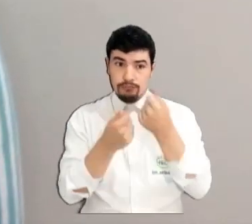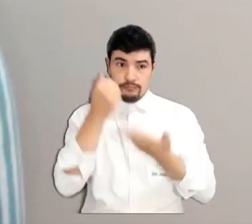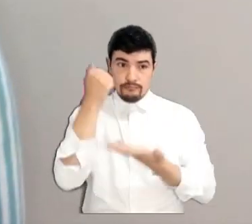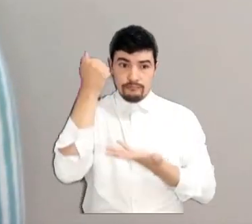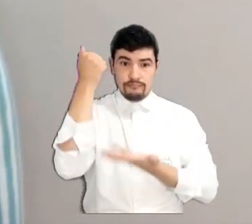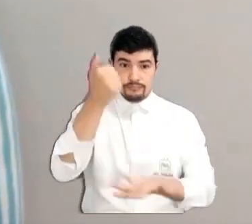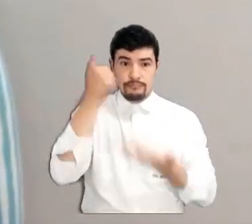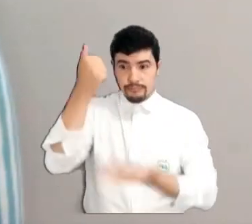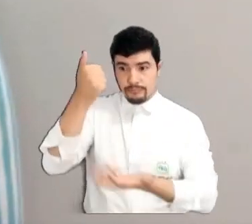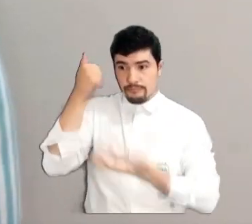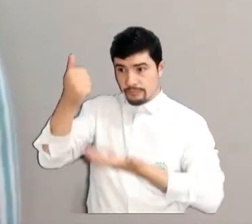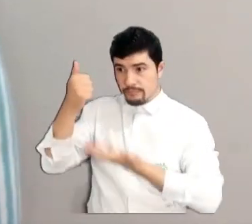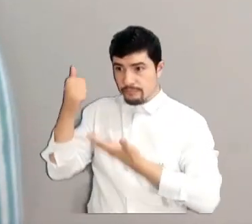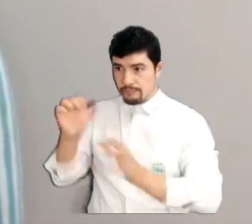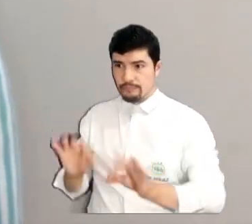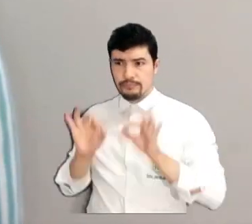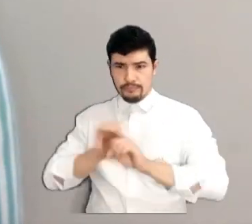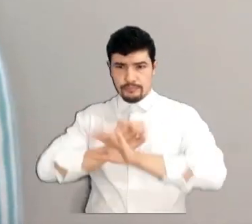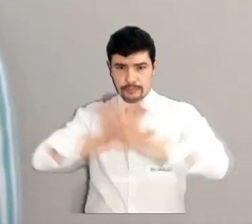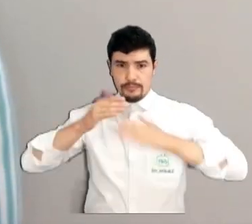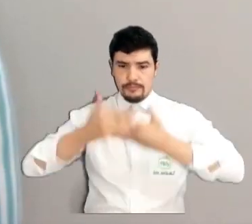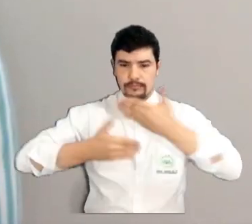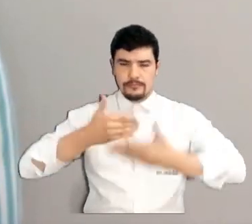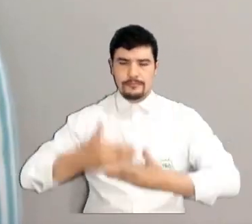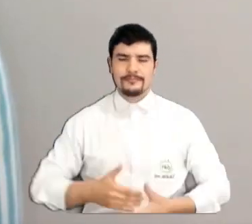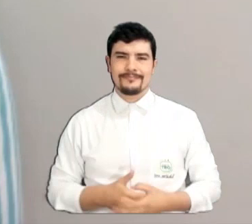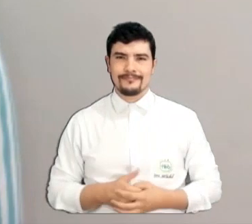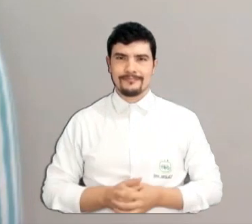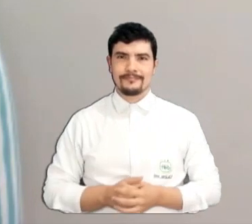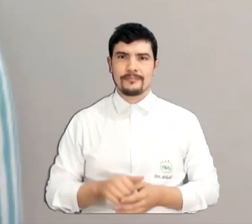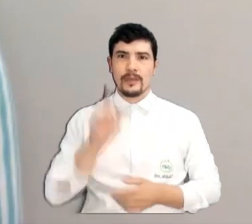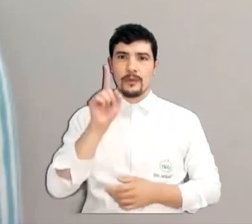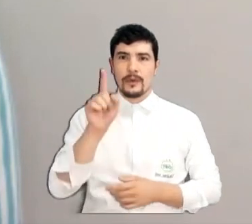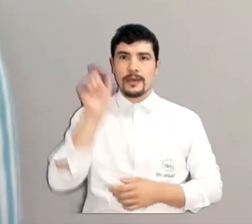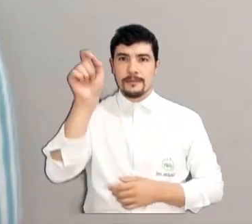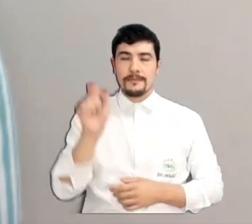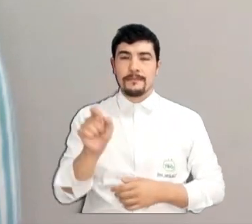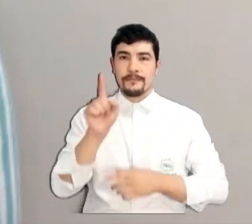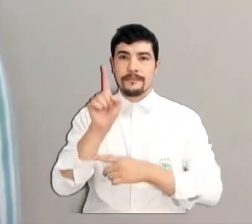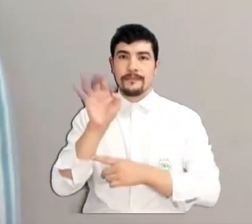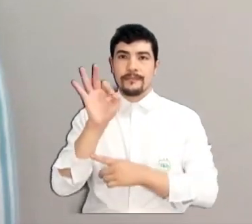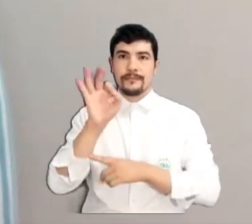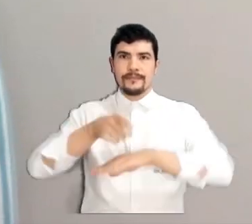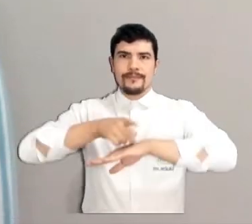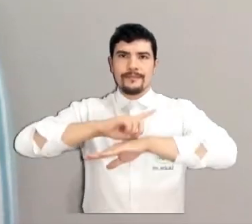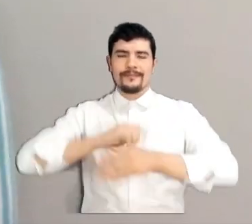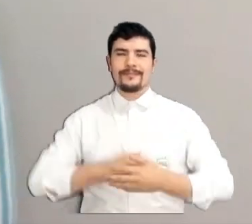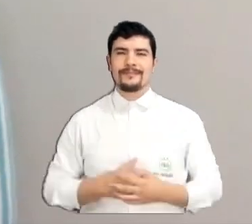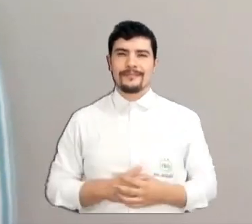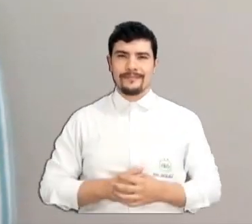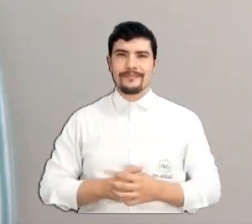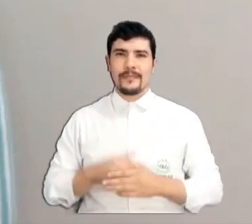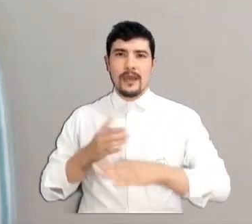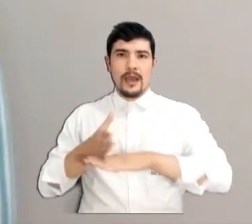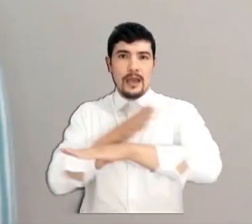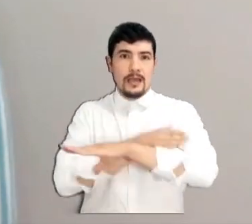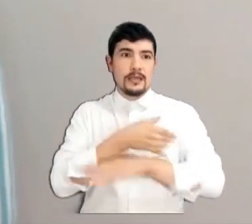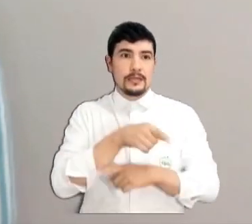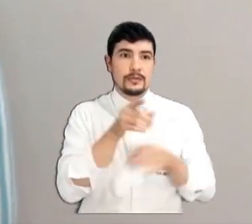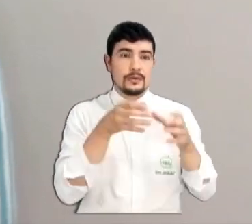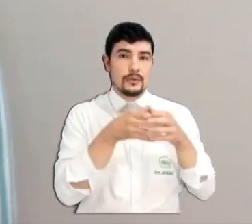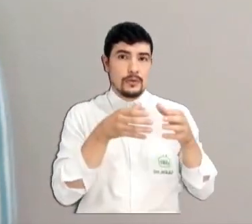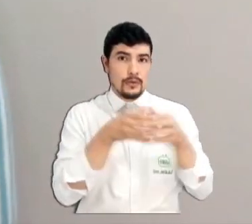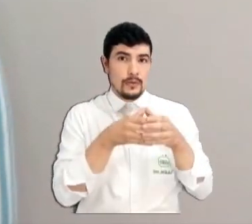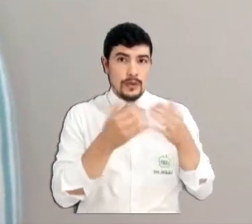1:13 p.m, 13 minutos. Como era de esperarse, las condiciones actuales de pandemia por el COVID-19 obligaron a que la Gobernación de Norte de